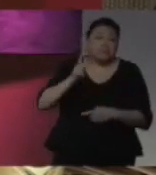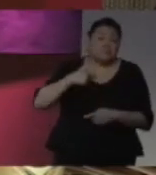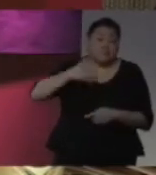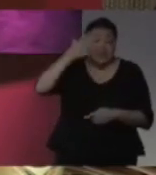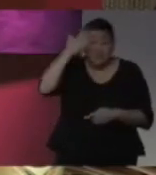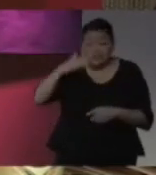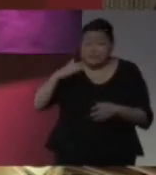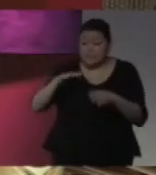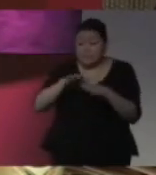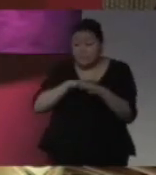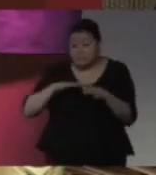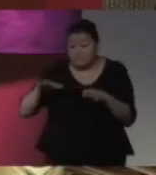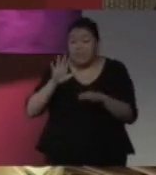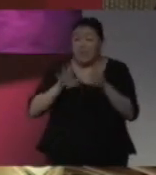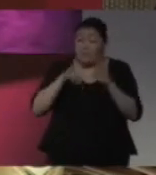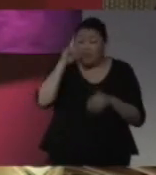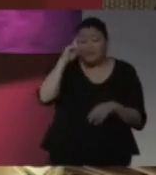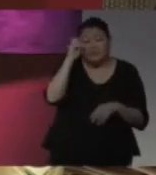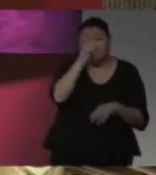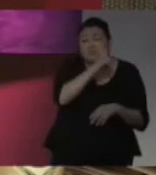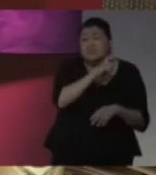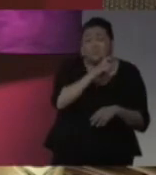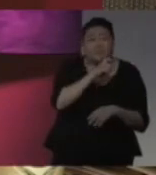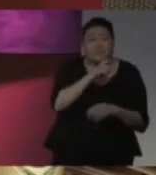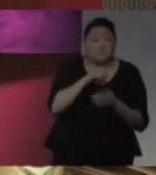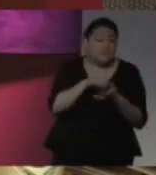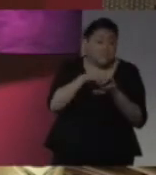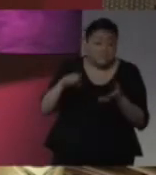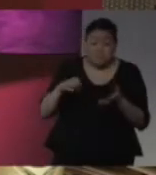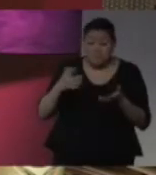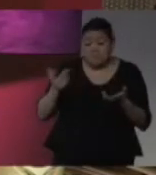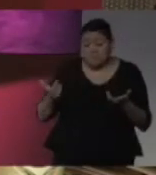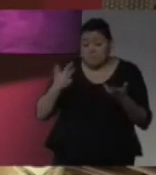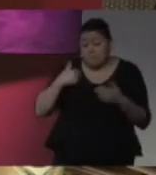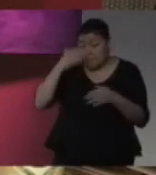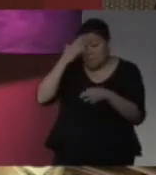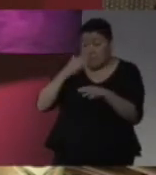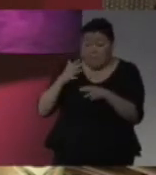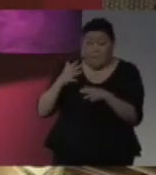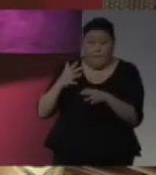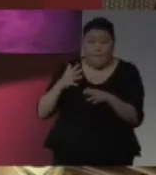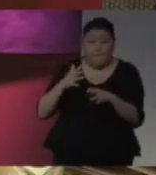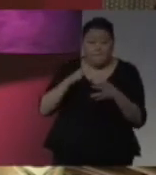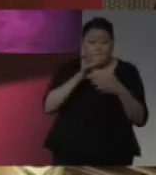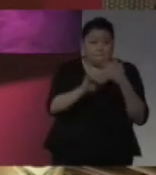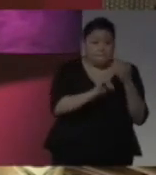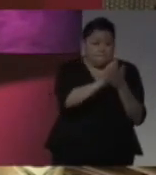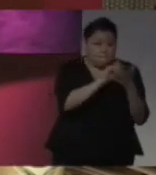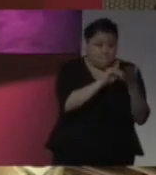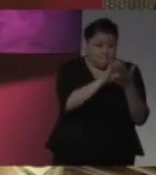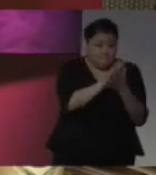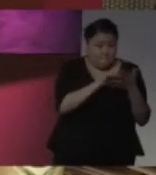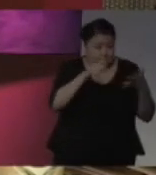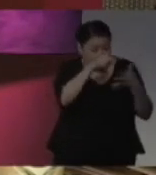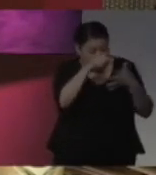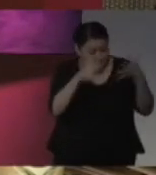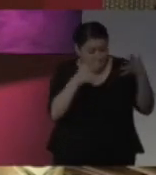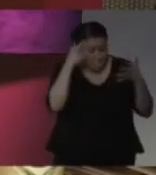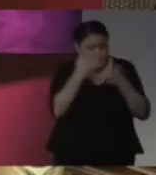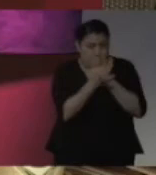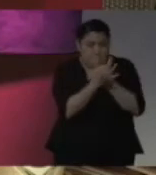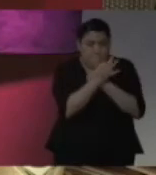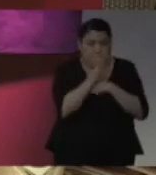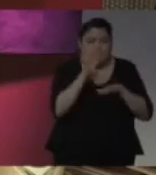no son útiles las características de la interpretación del derecho positivo para pensar